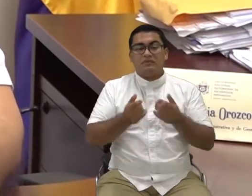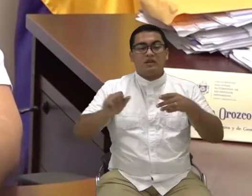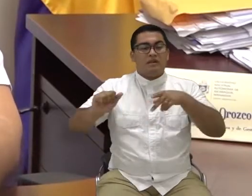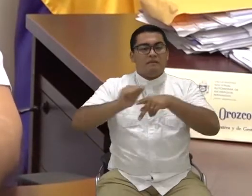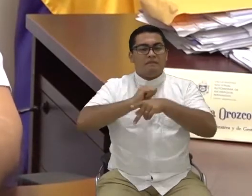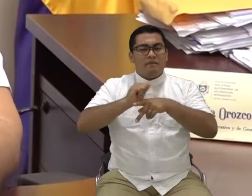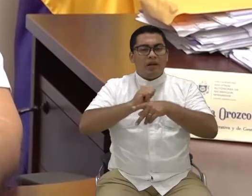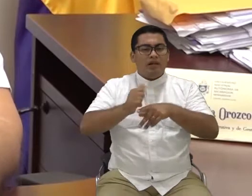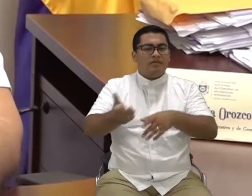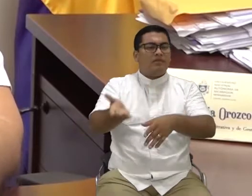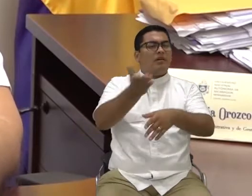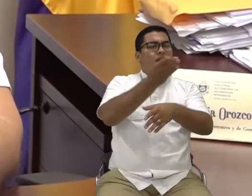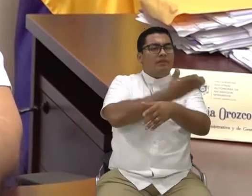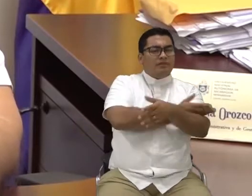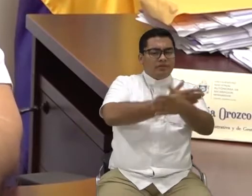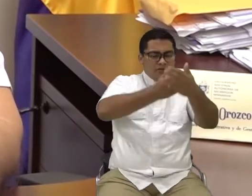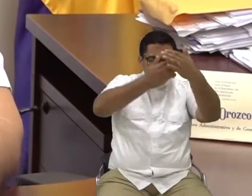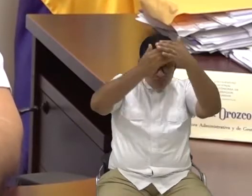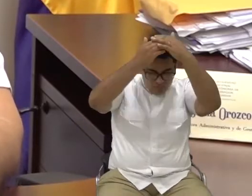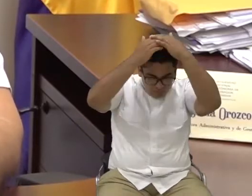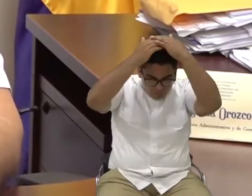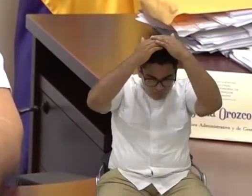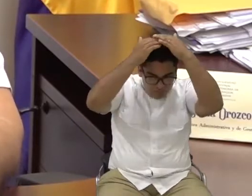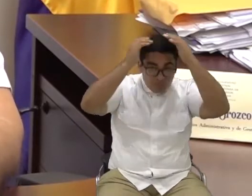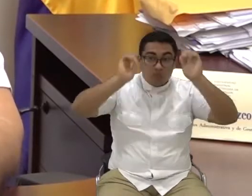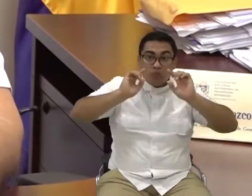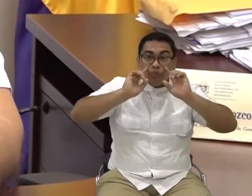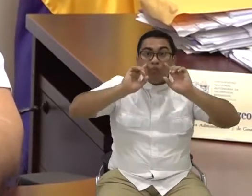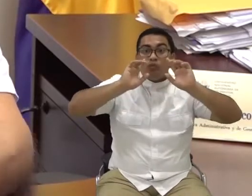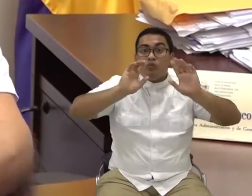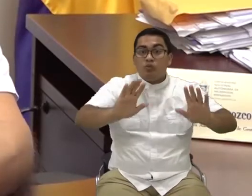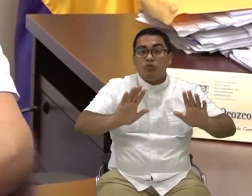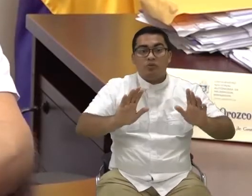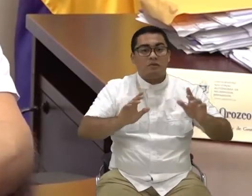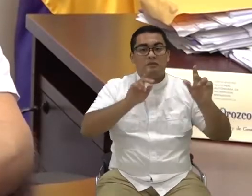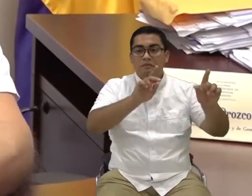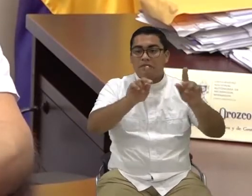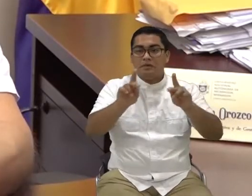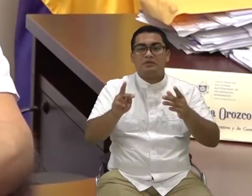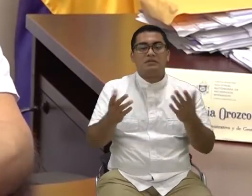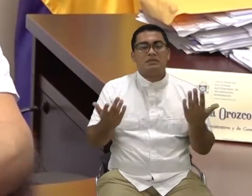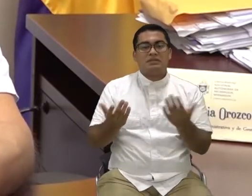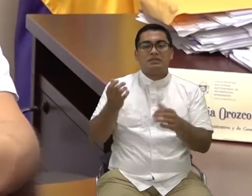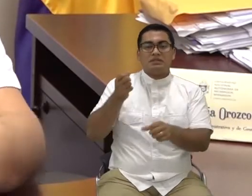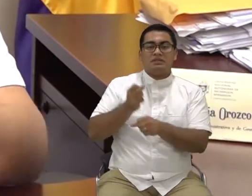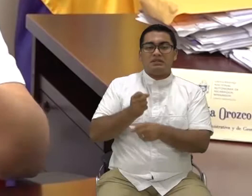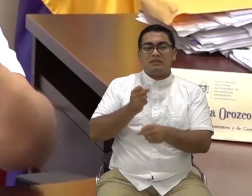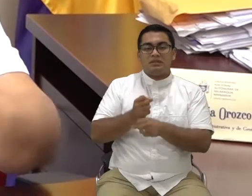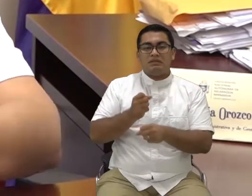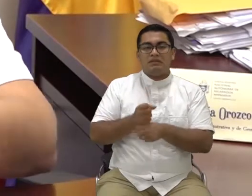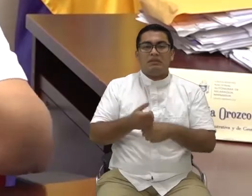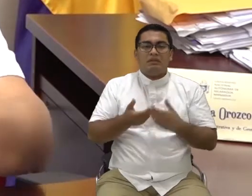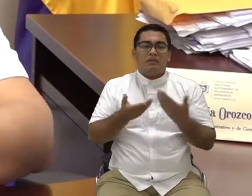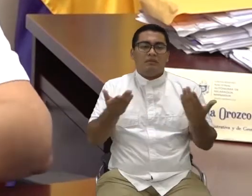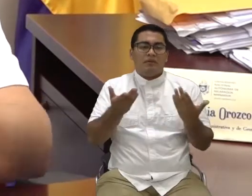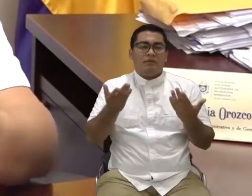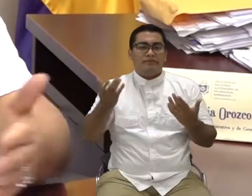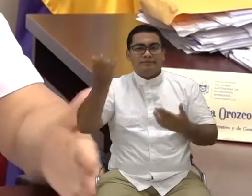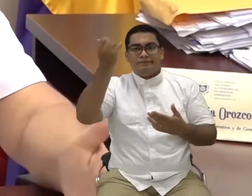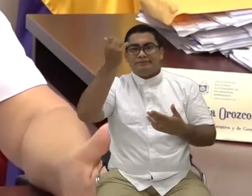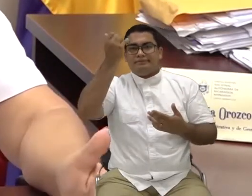Los simulacros nos han permitido prepararnos, ¿verdad? Aquí funciona mucho esa transmisión